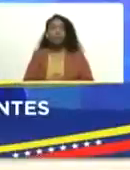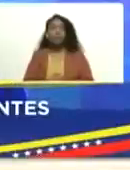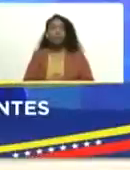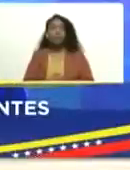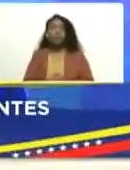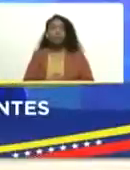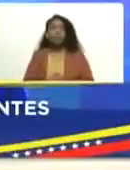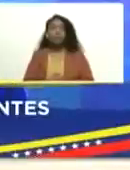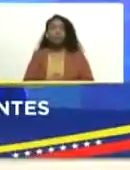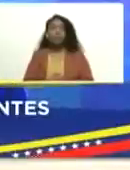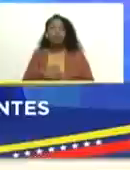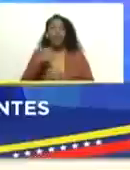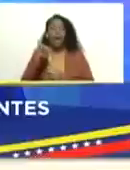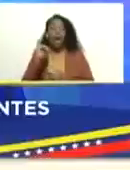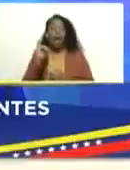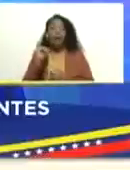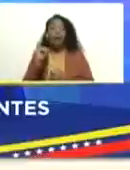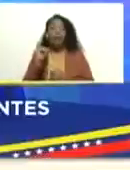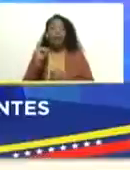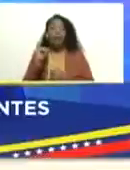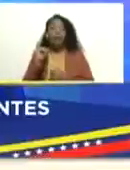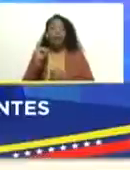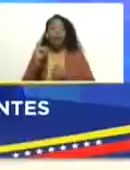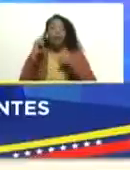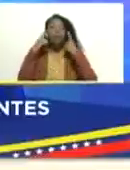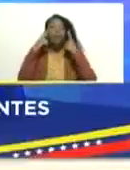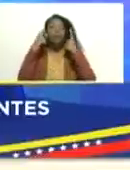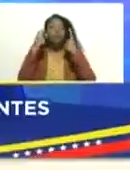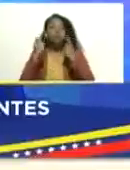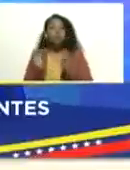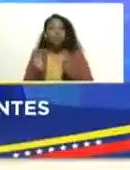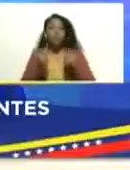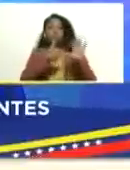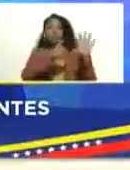está en un nivel de 600 millones de dólares.